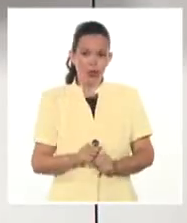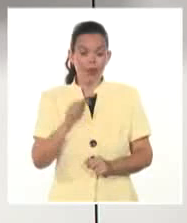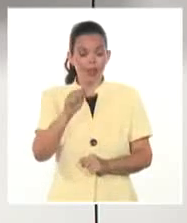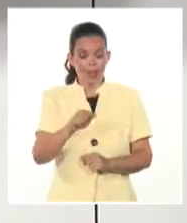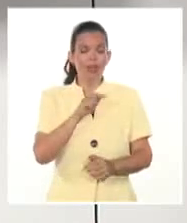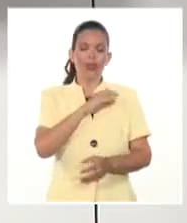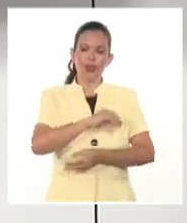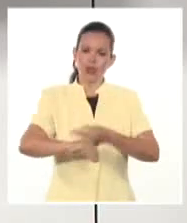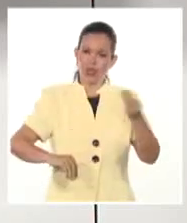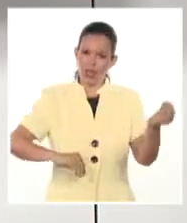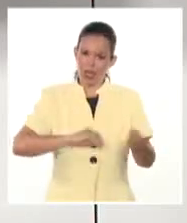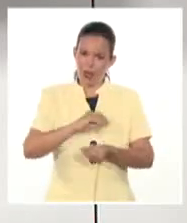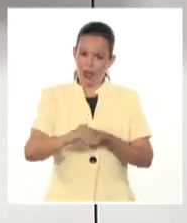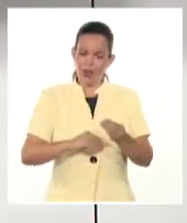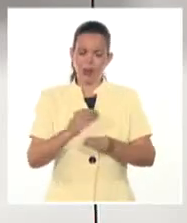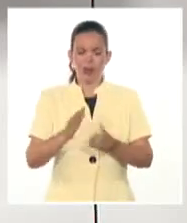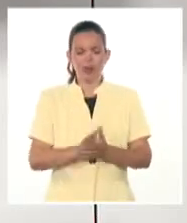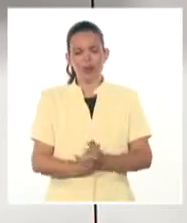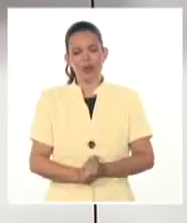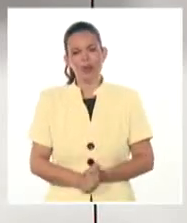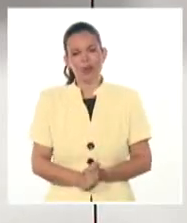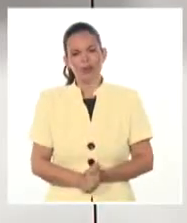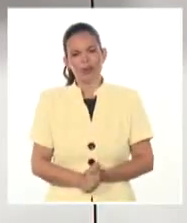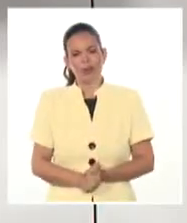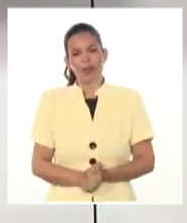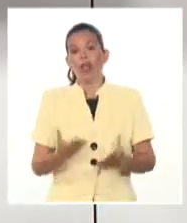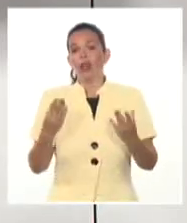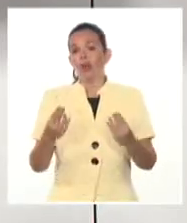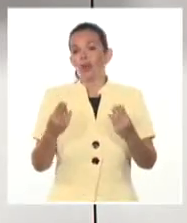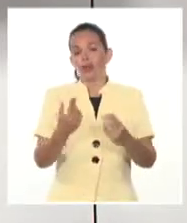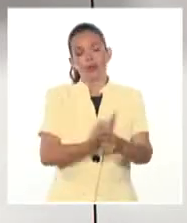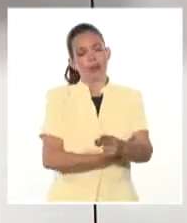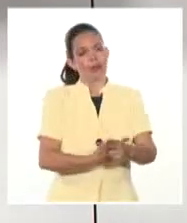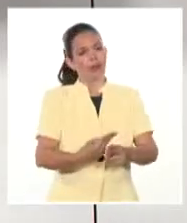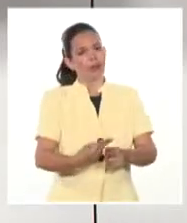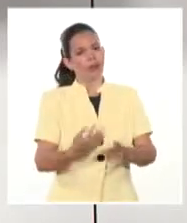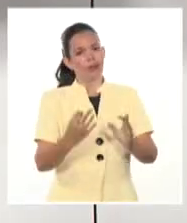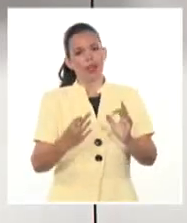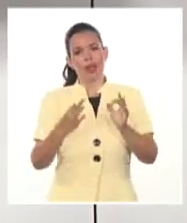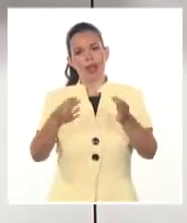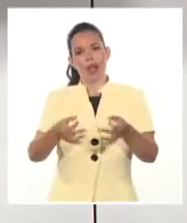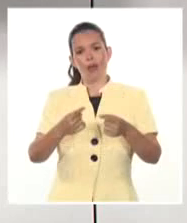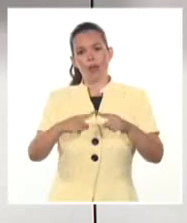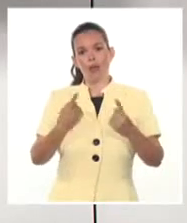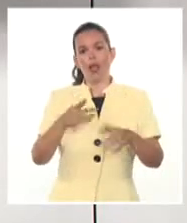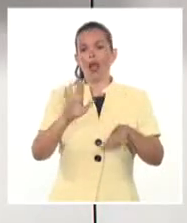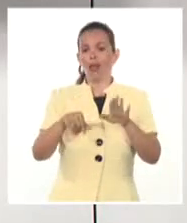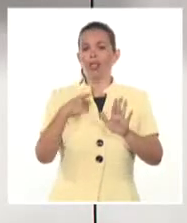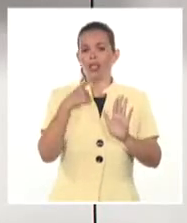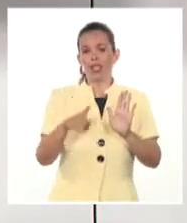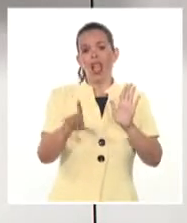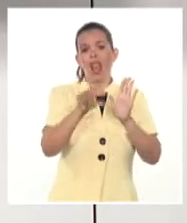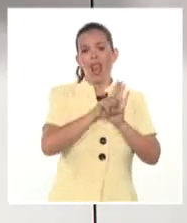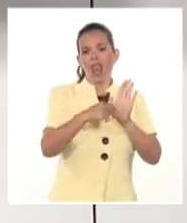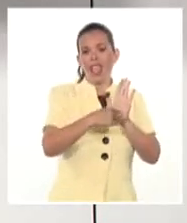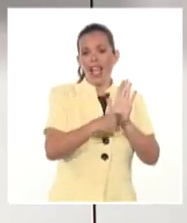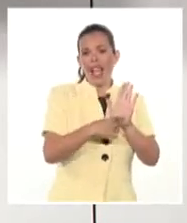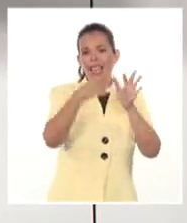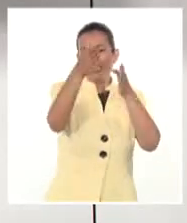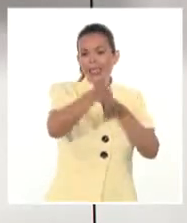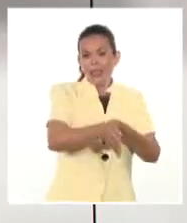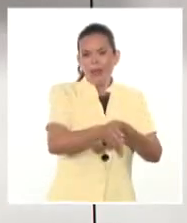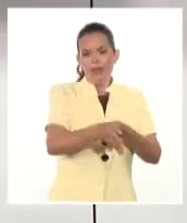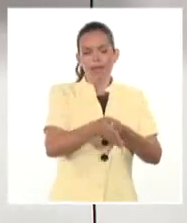al correísmo al fin y al cabo. ¿Cuánta verdad en eso de que no siempre lo legal es justo, ni lo justo es